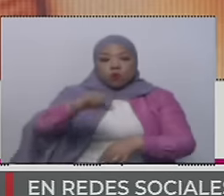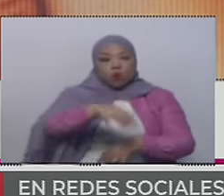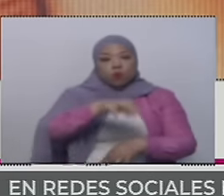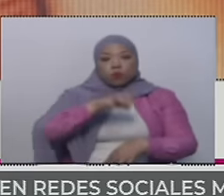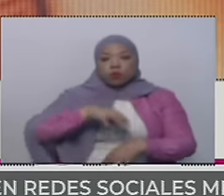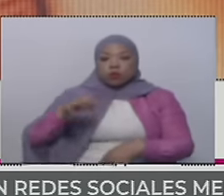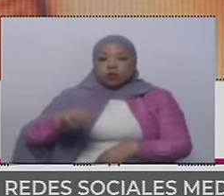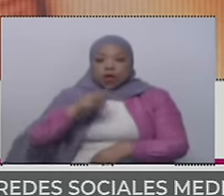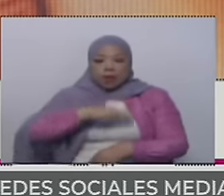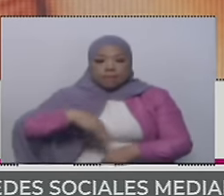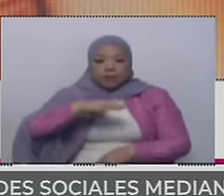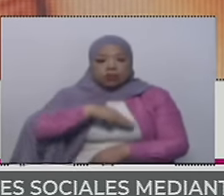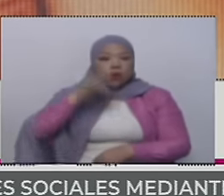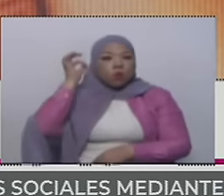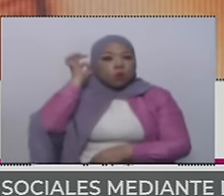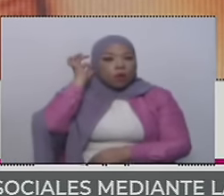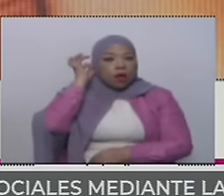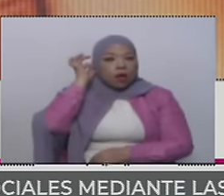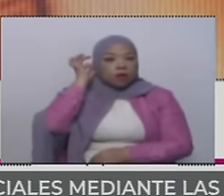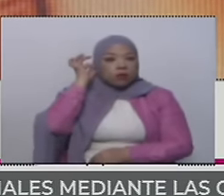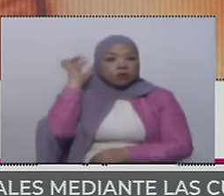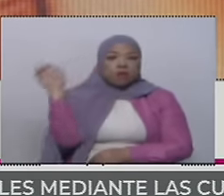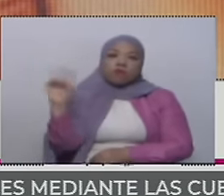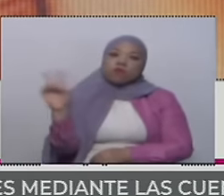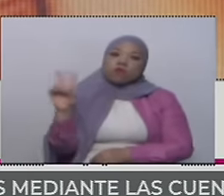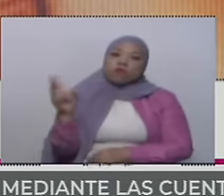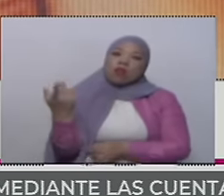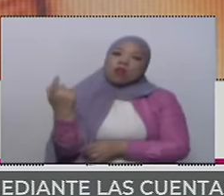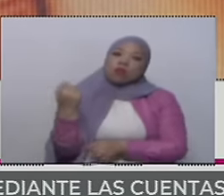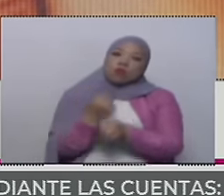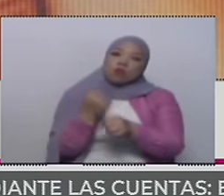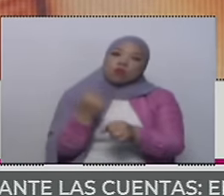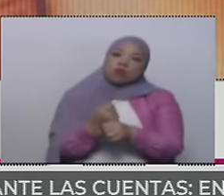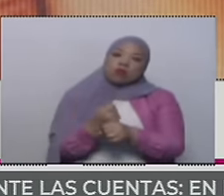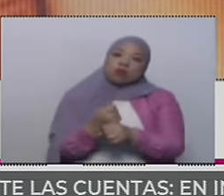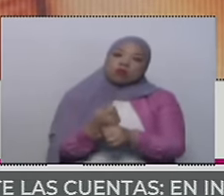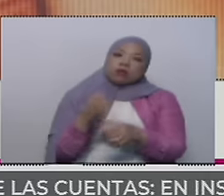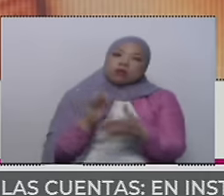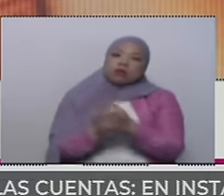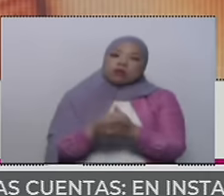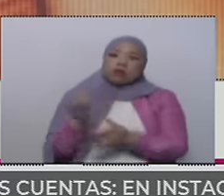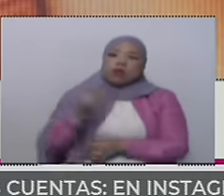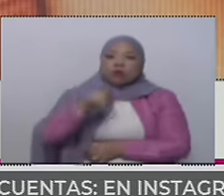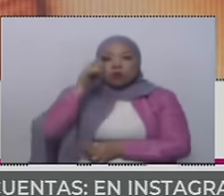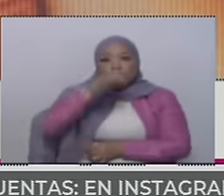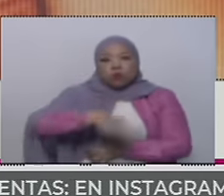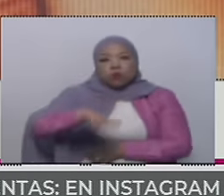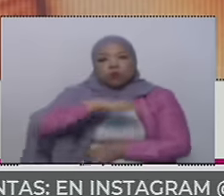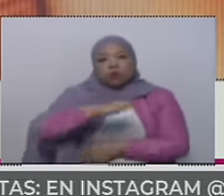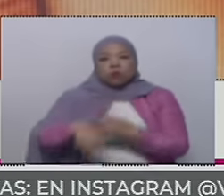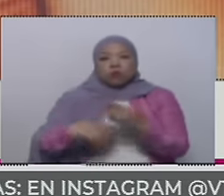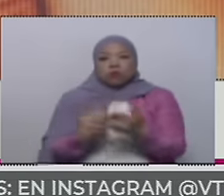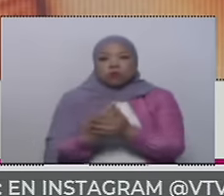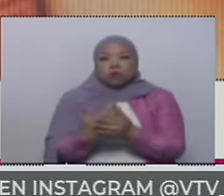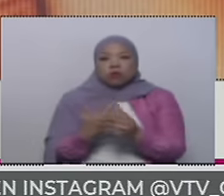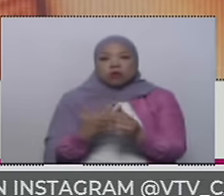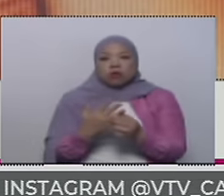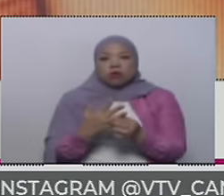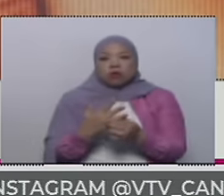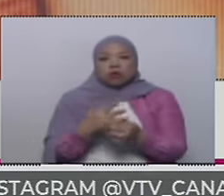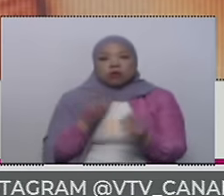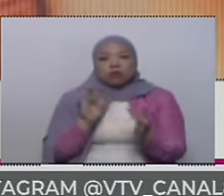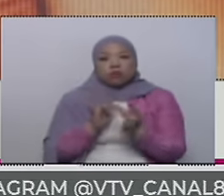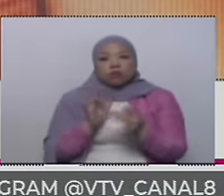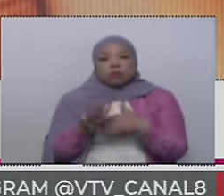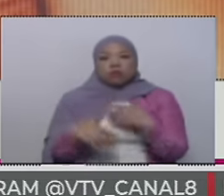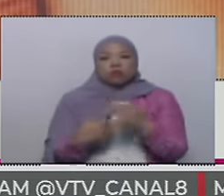la mujer venezolana no le falte la mano necesaria para que se toque,